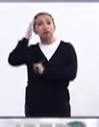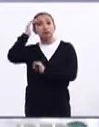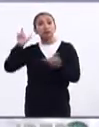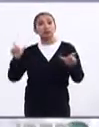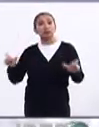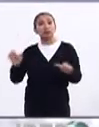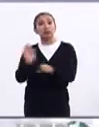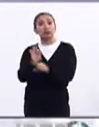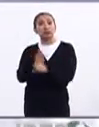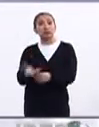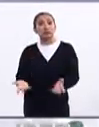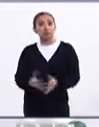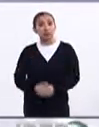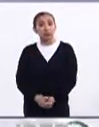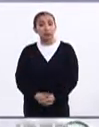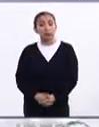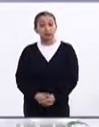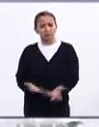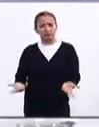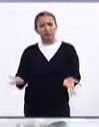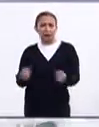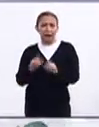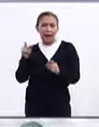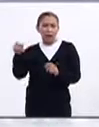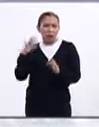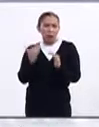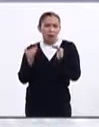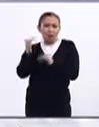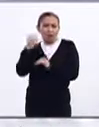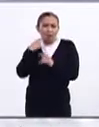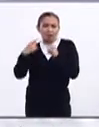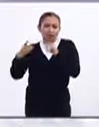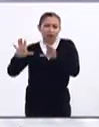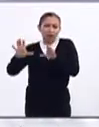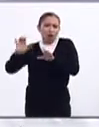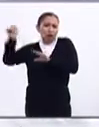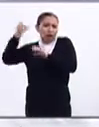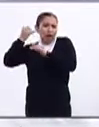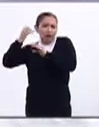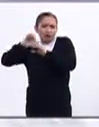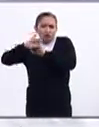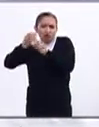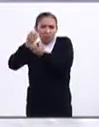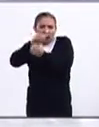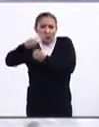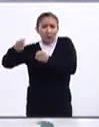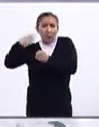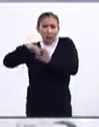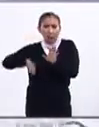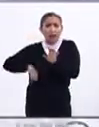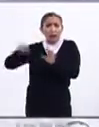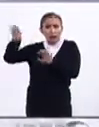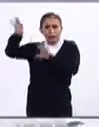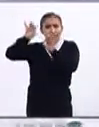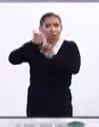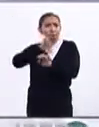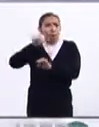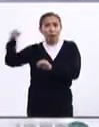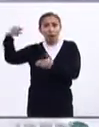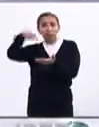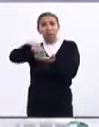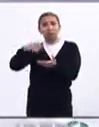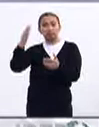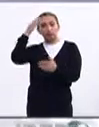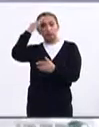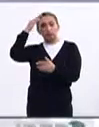defensa, ¿no? Entonces, claro, es un régimen parlamentario, tiene otra lógica, pero es muy interesante de